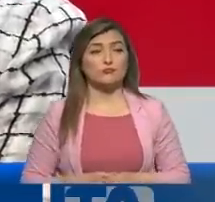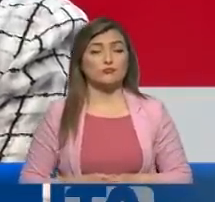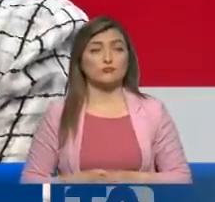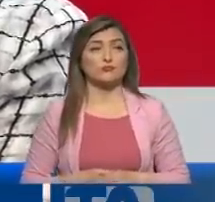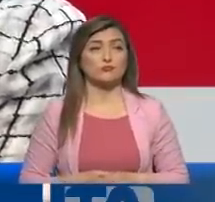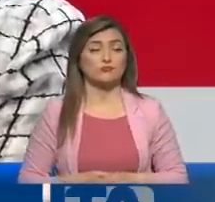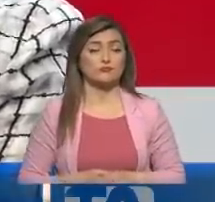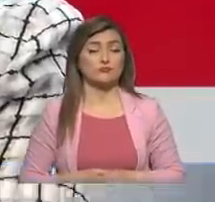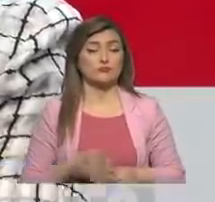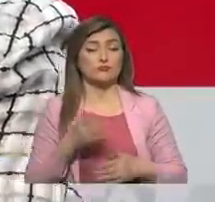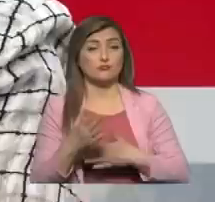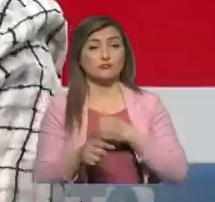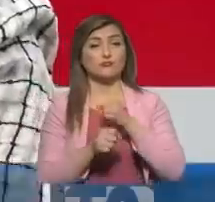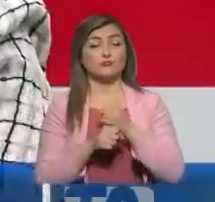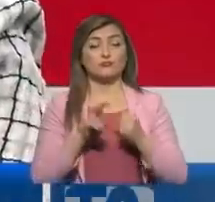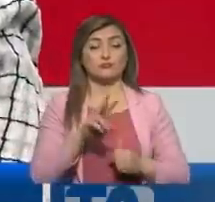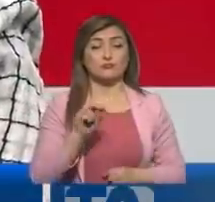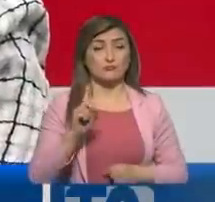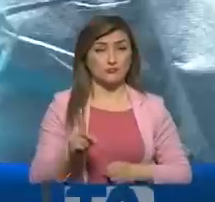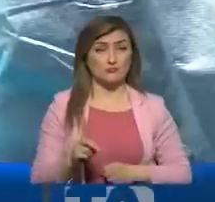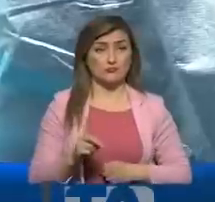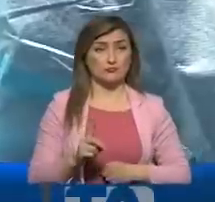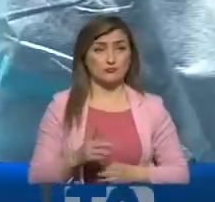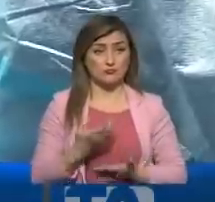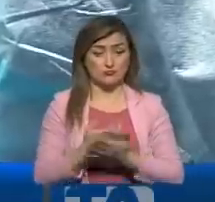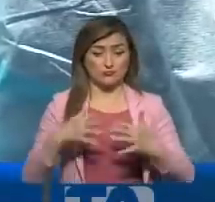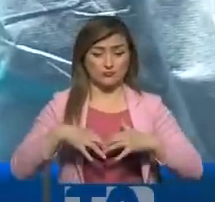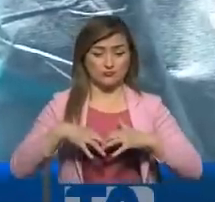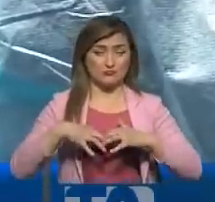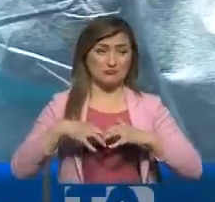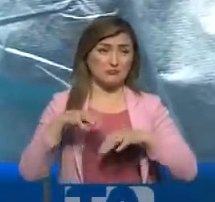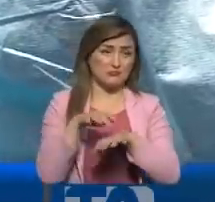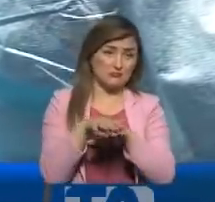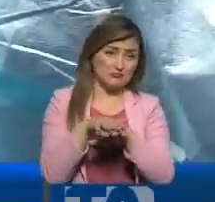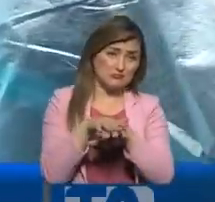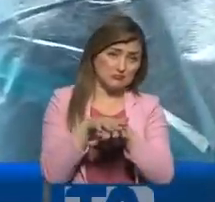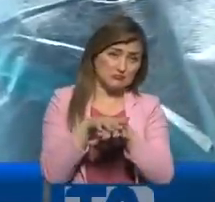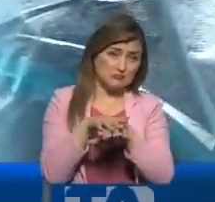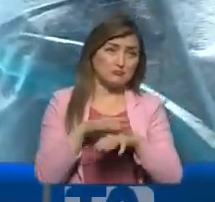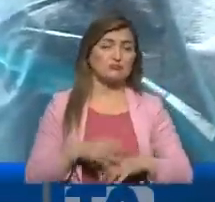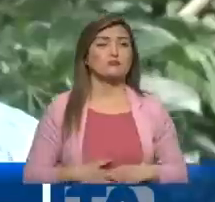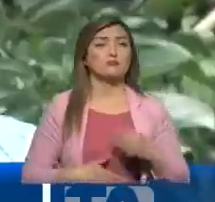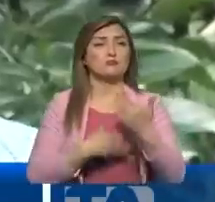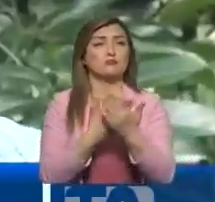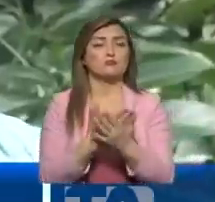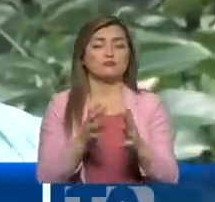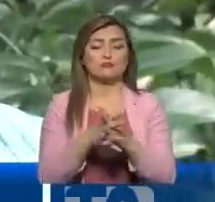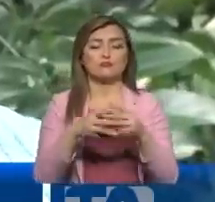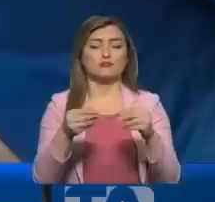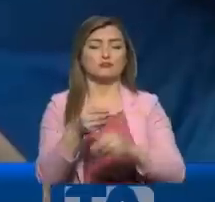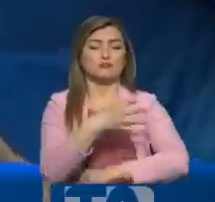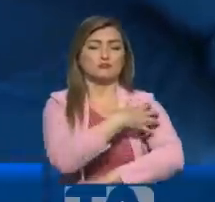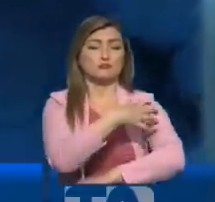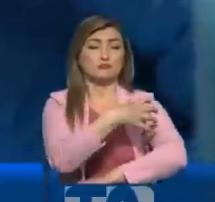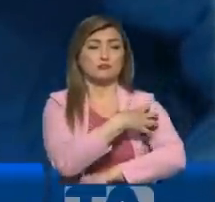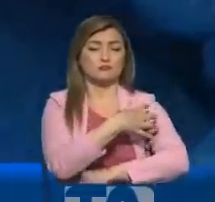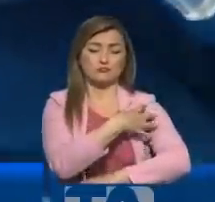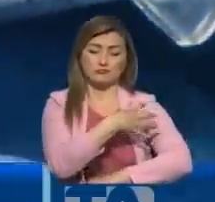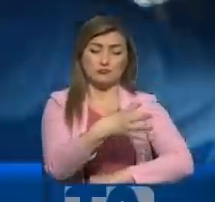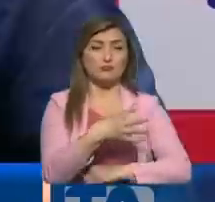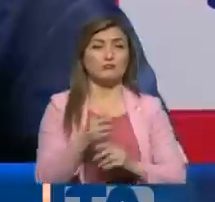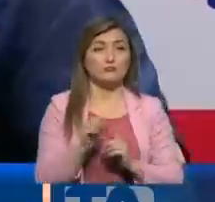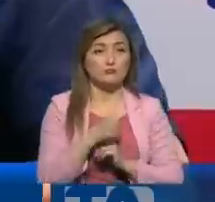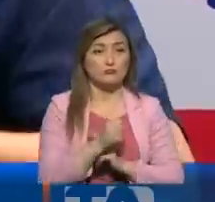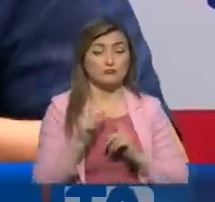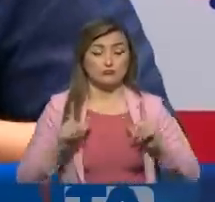el 2021? Una lenta recuperación. Hacen una propuesta de medidas eficaces y para el fortalecimiento del sistema de salud y